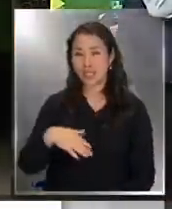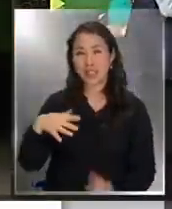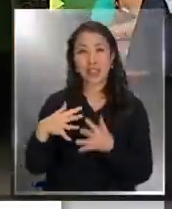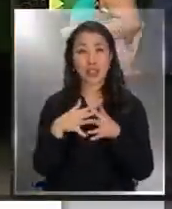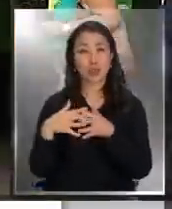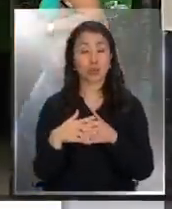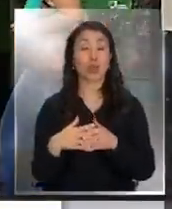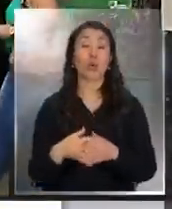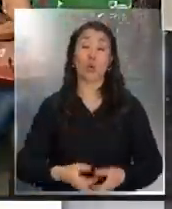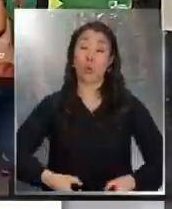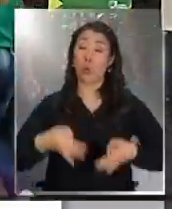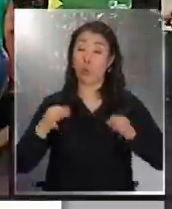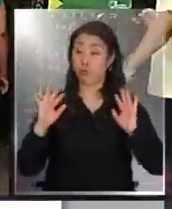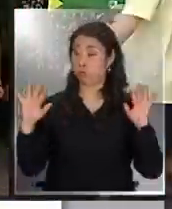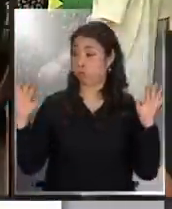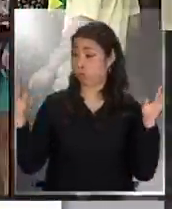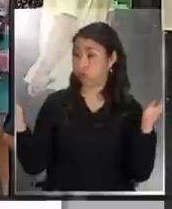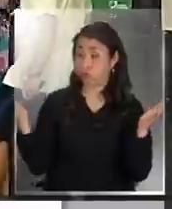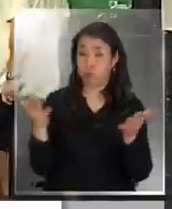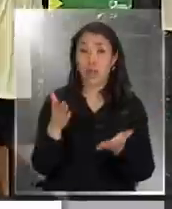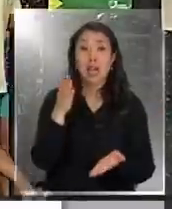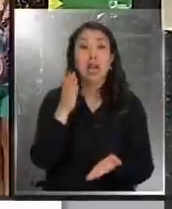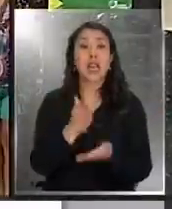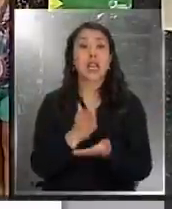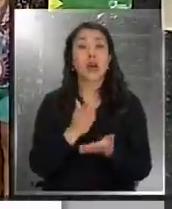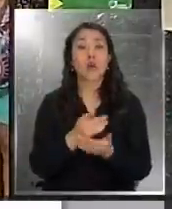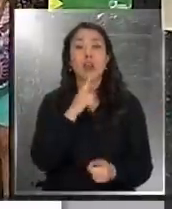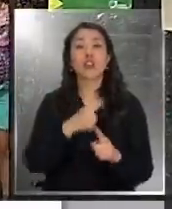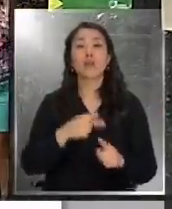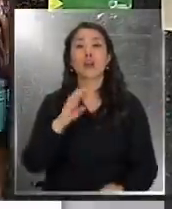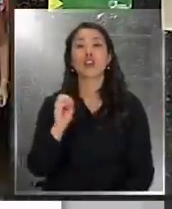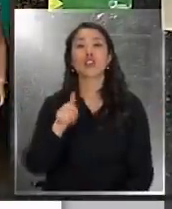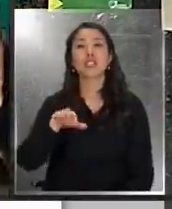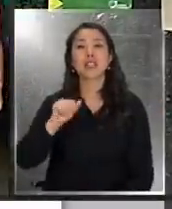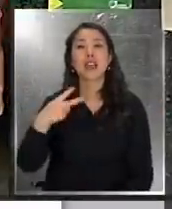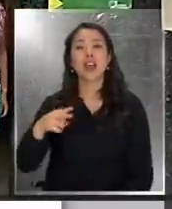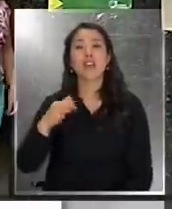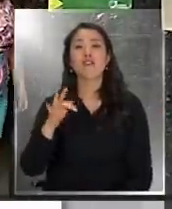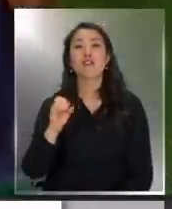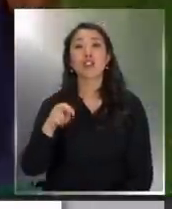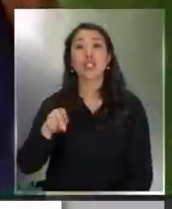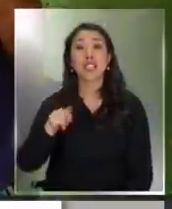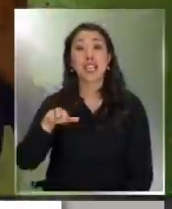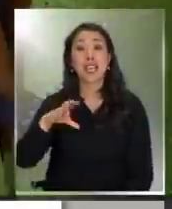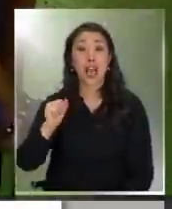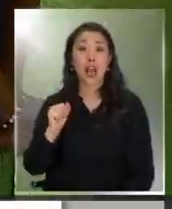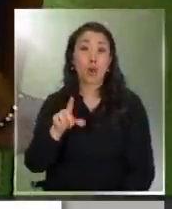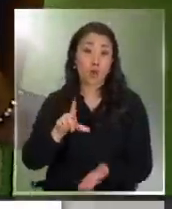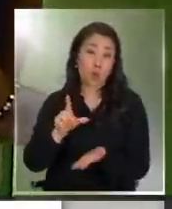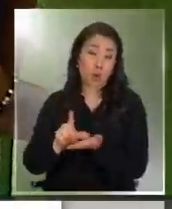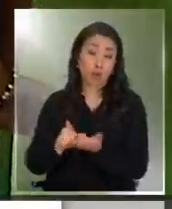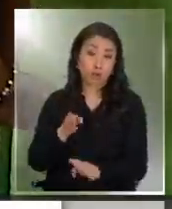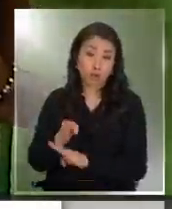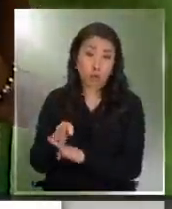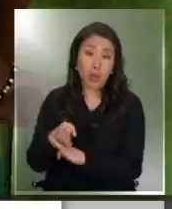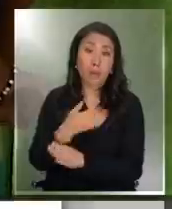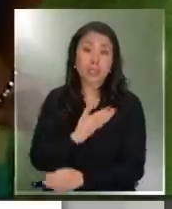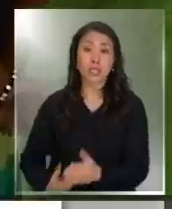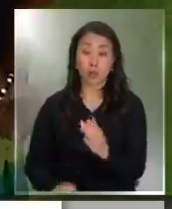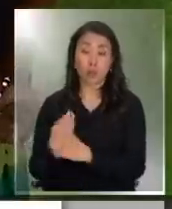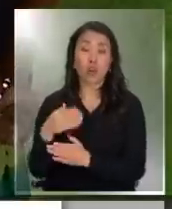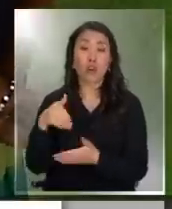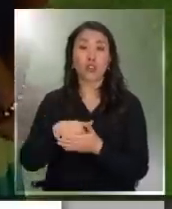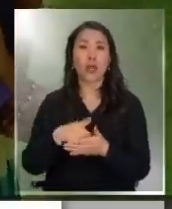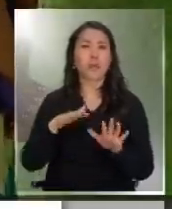medidas de seguridad se encuentra la escuela Rosa da Fonseca, lugar de votación de Jair Bolsonaro. Se espera que haga aparición a eso de las